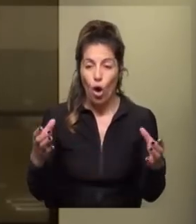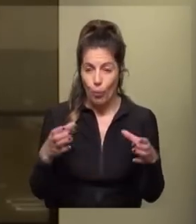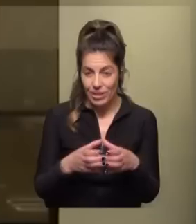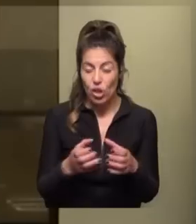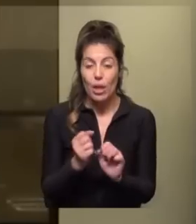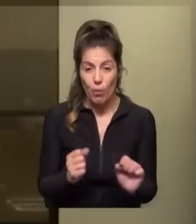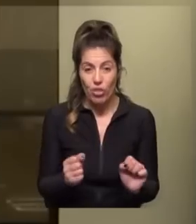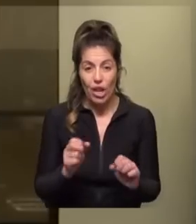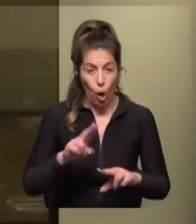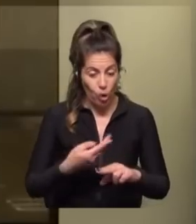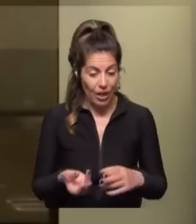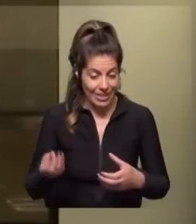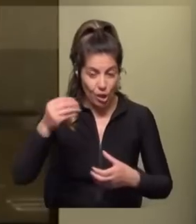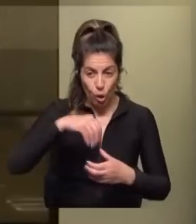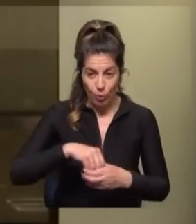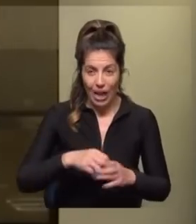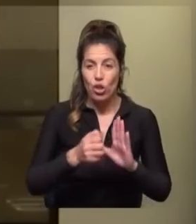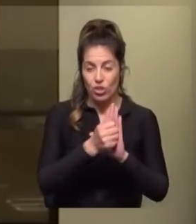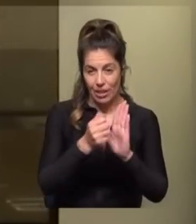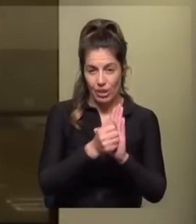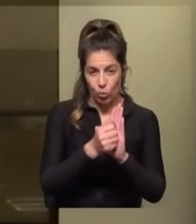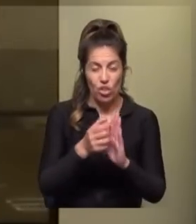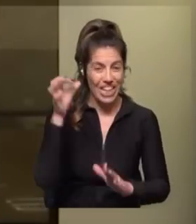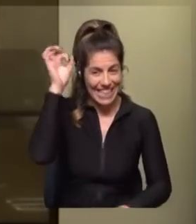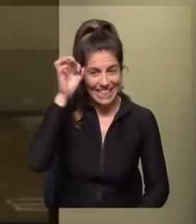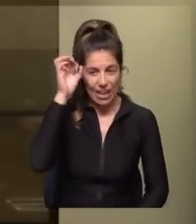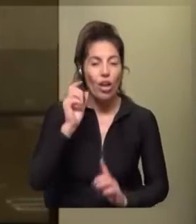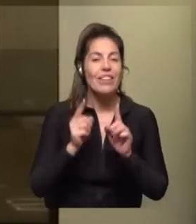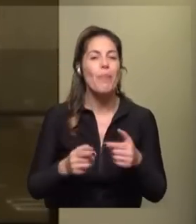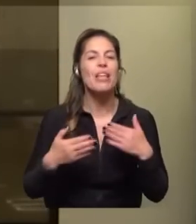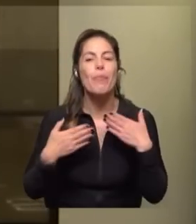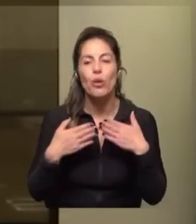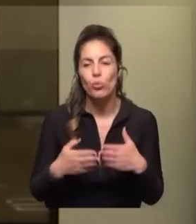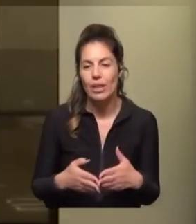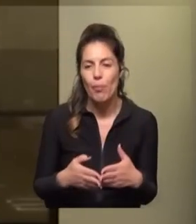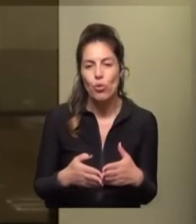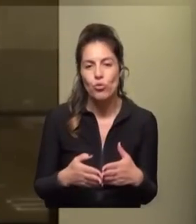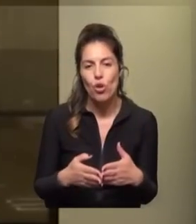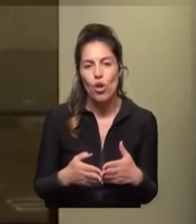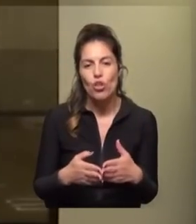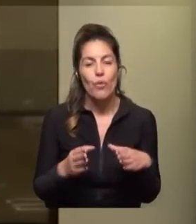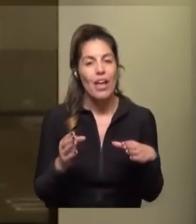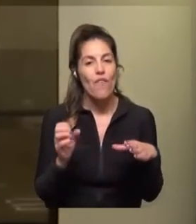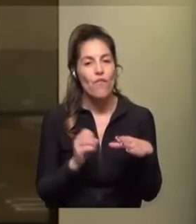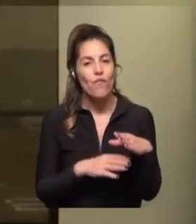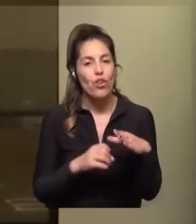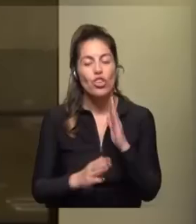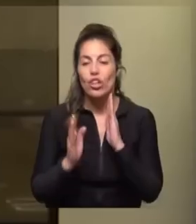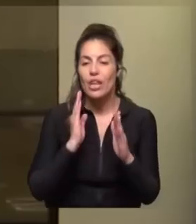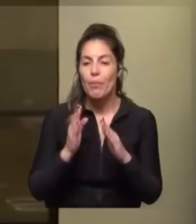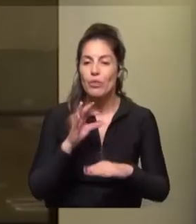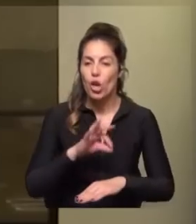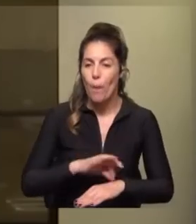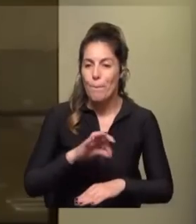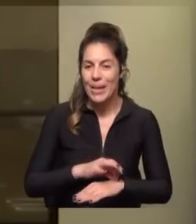reincorporar esos artículos en senado y por otro lado también la consultamos acerca del fondo terapéutico médico que es